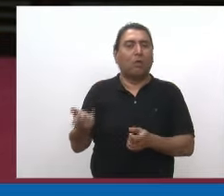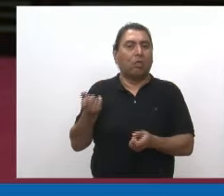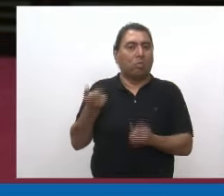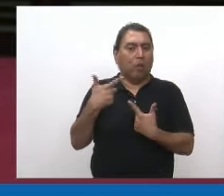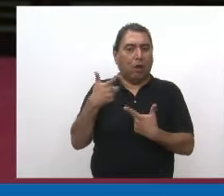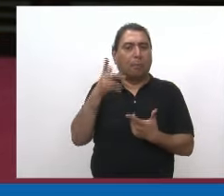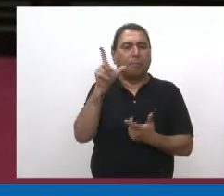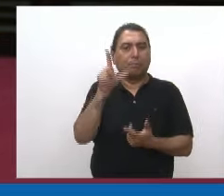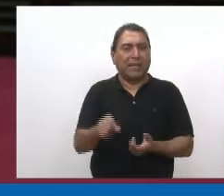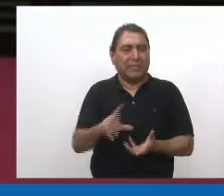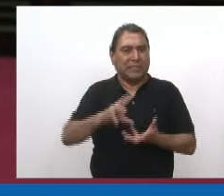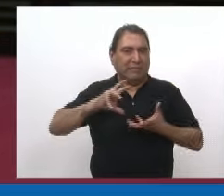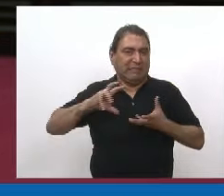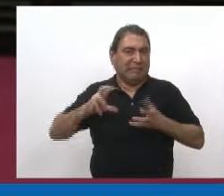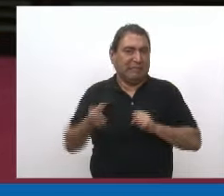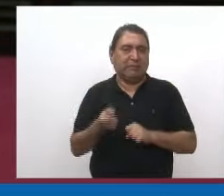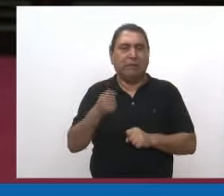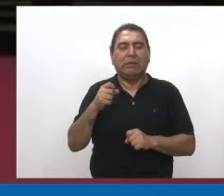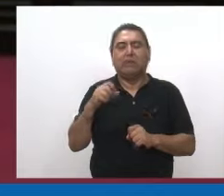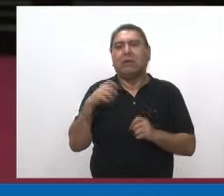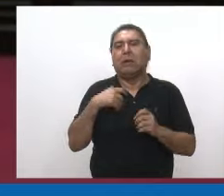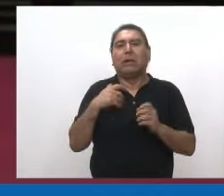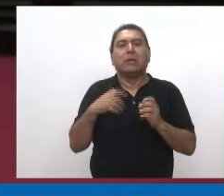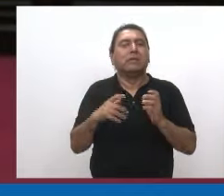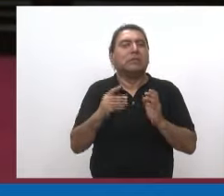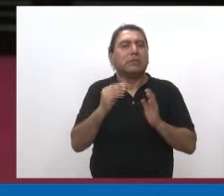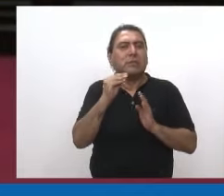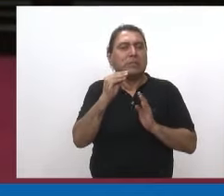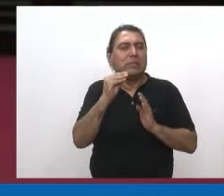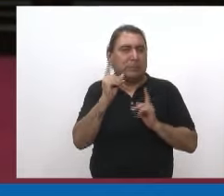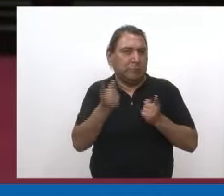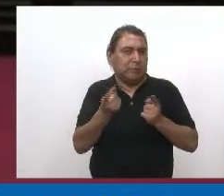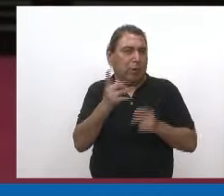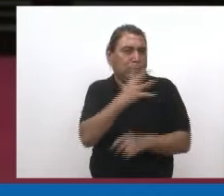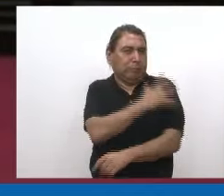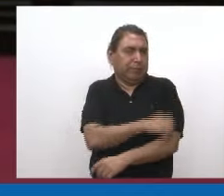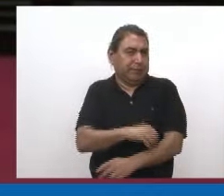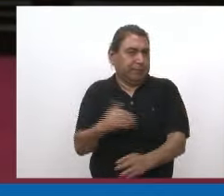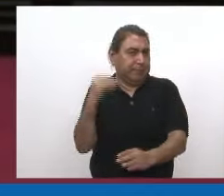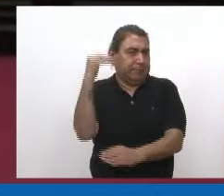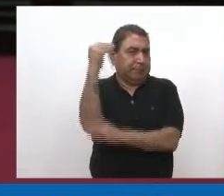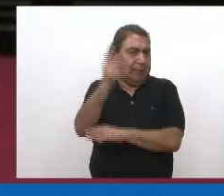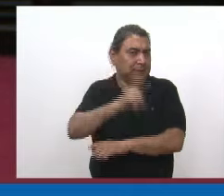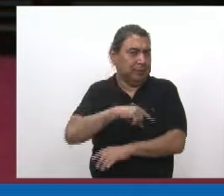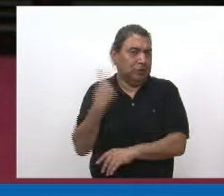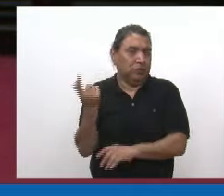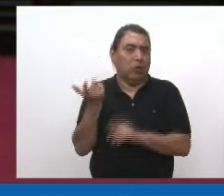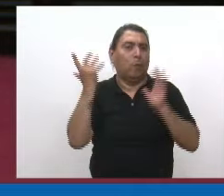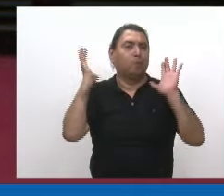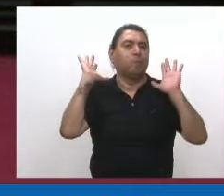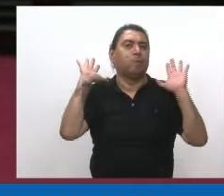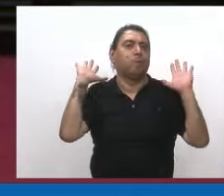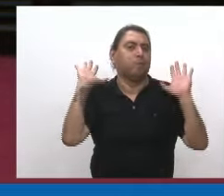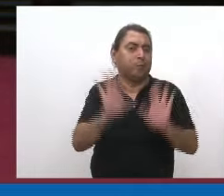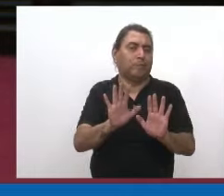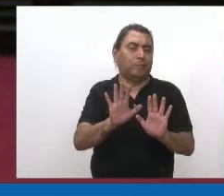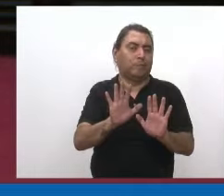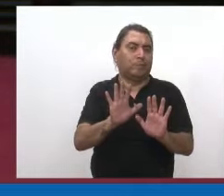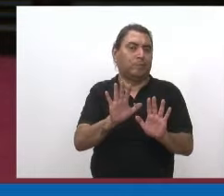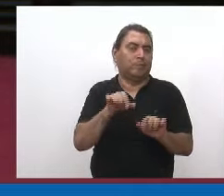absolutamente destruido, con altos índices de pobreza y yendo hacia el abismo. Y nosotros detuvimos ese tren que se chocaba contra una